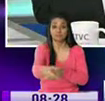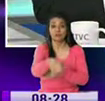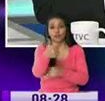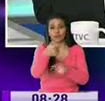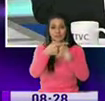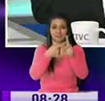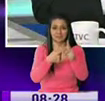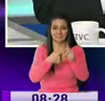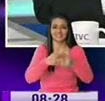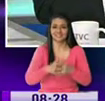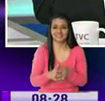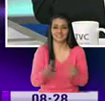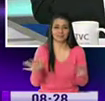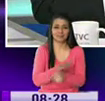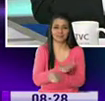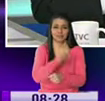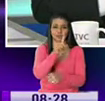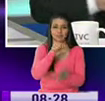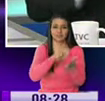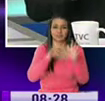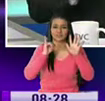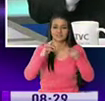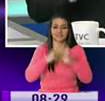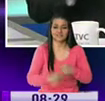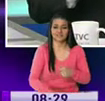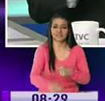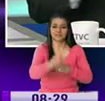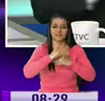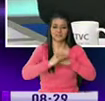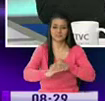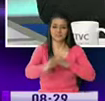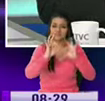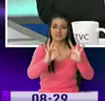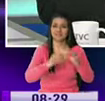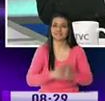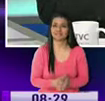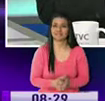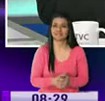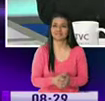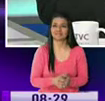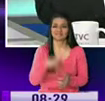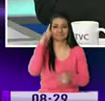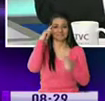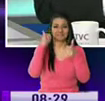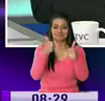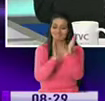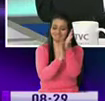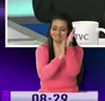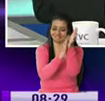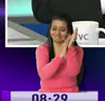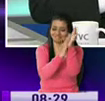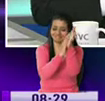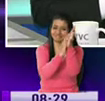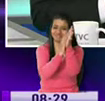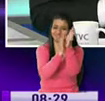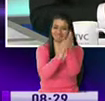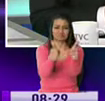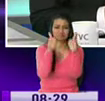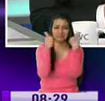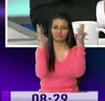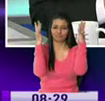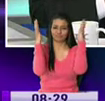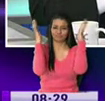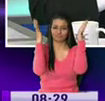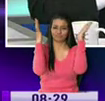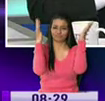con este segundo, 1,6 kilómetros. Robert, ¿cómo te aplausos parece a ti esta obra importante para Llano Chico? Aplausos de